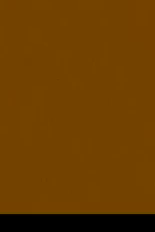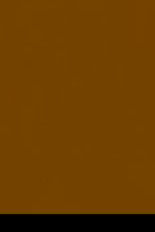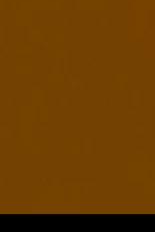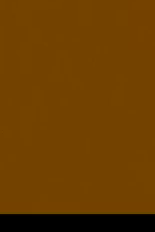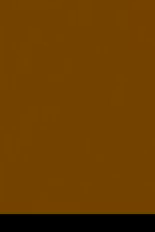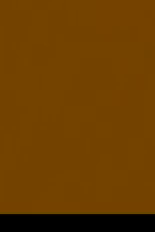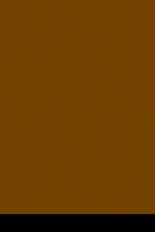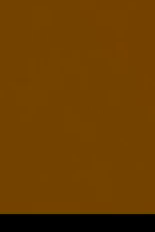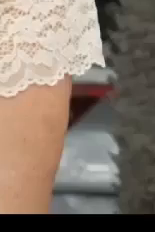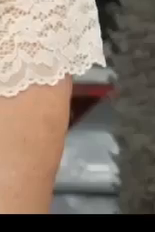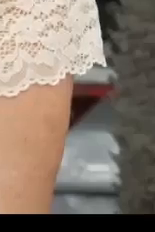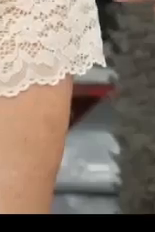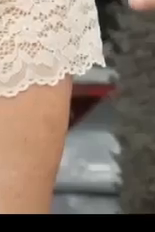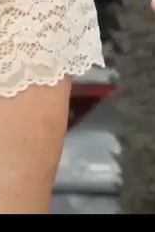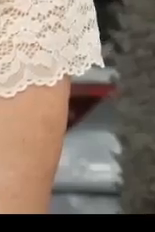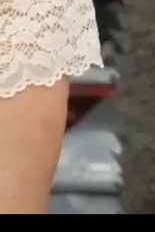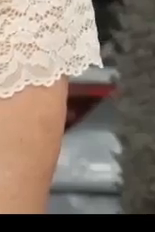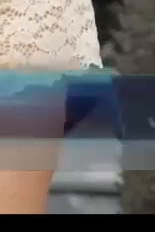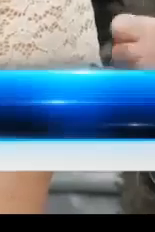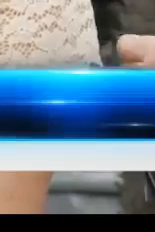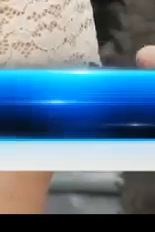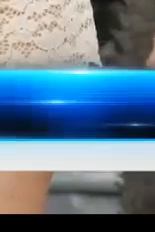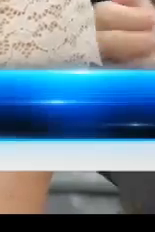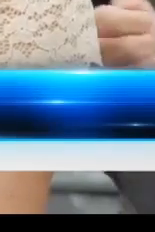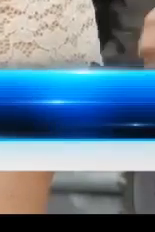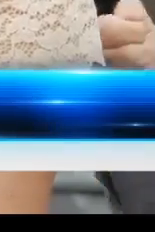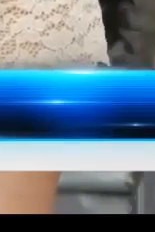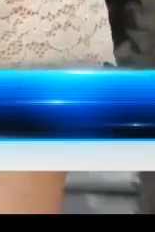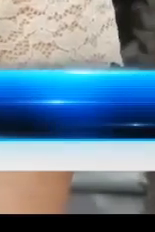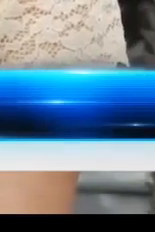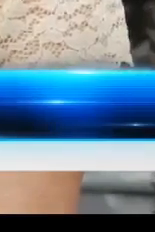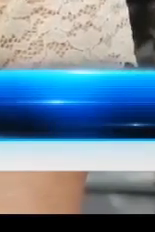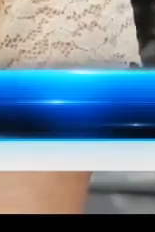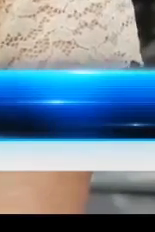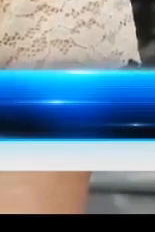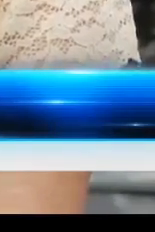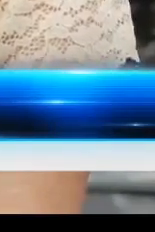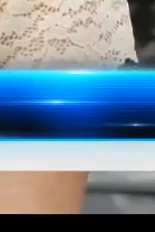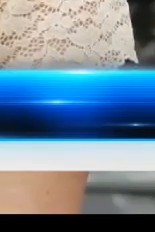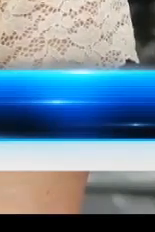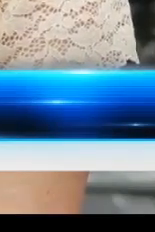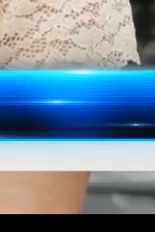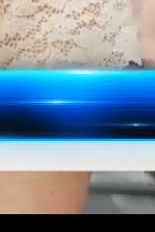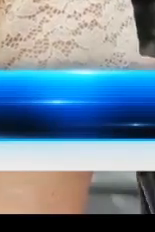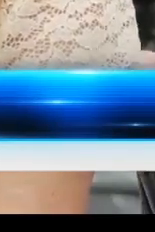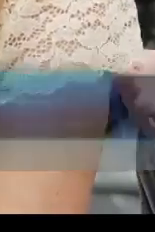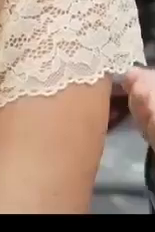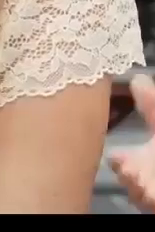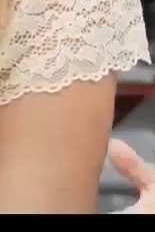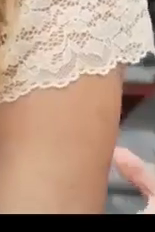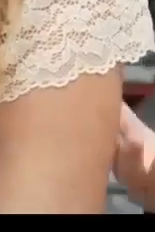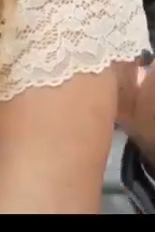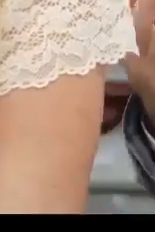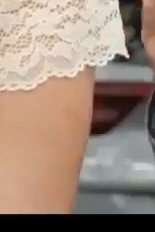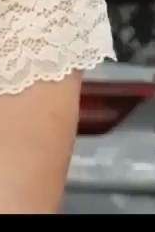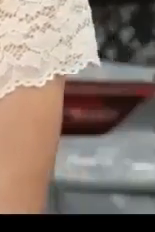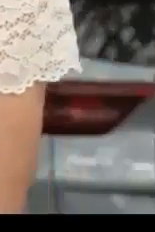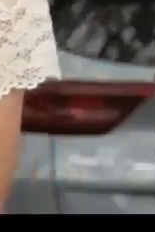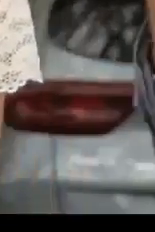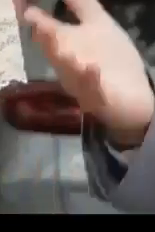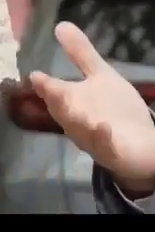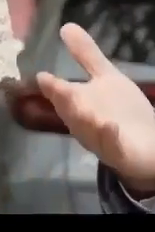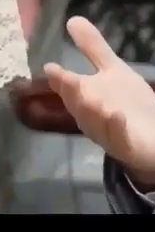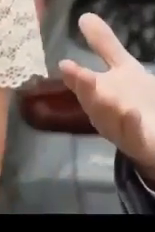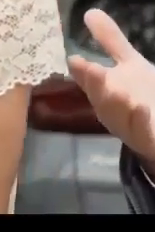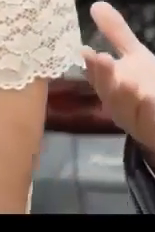estamos cerca a la gente, estamos con la gente, con ellos, estamos al lado, compartimos, nos sentimos parte de ellos. Por eso es que